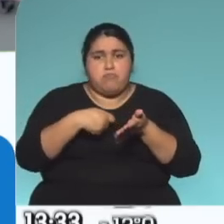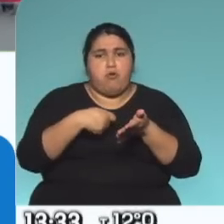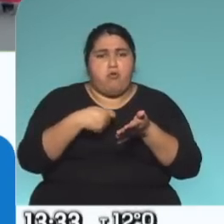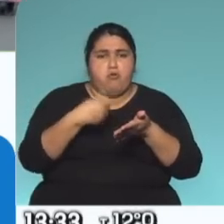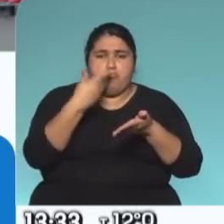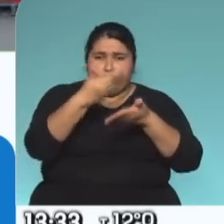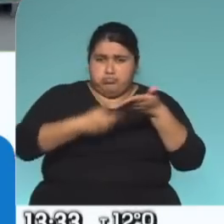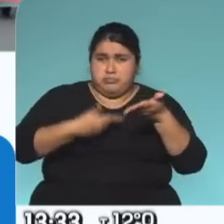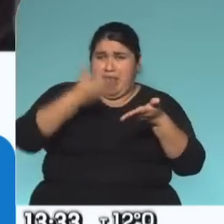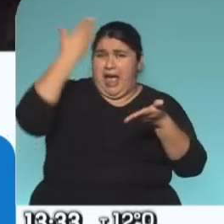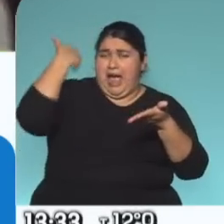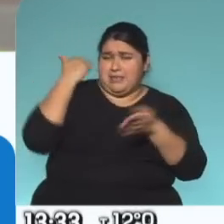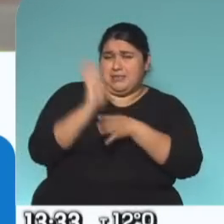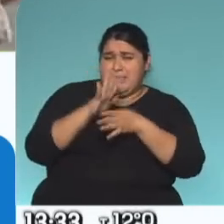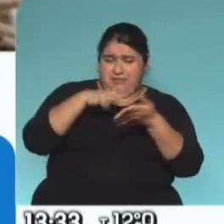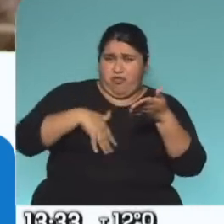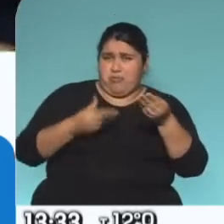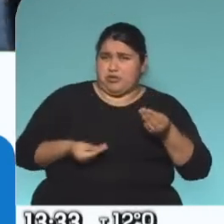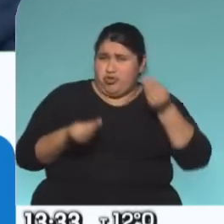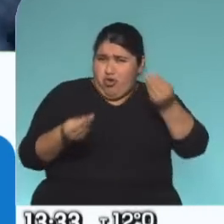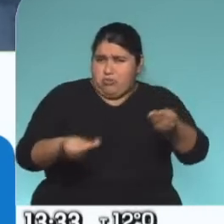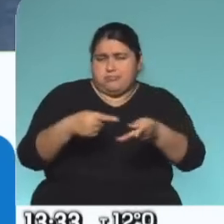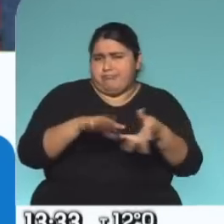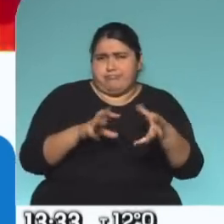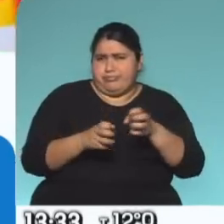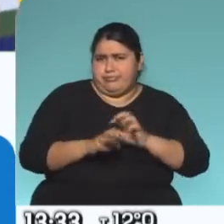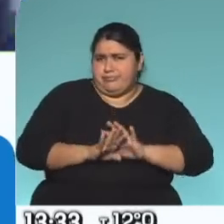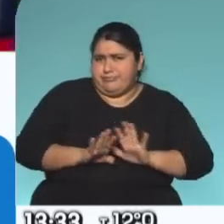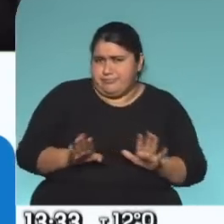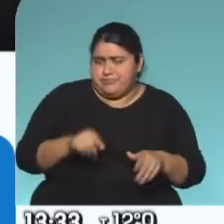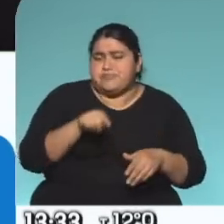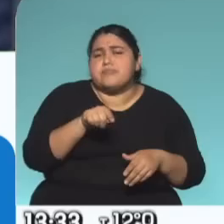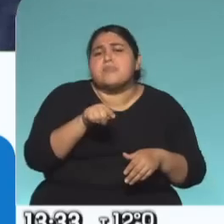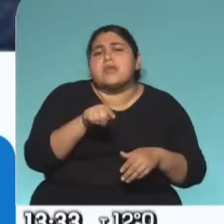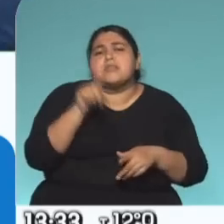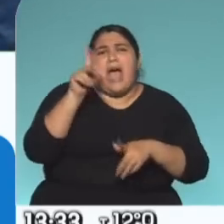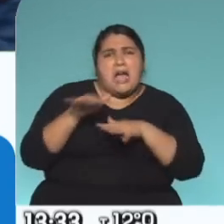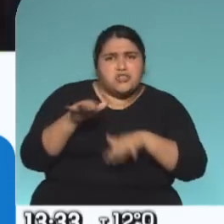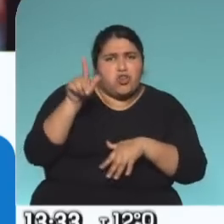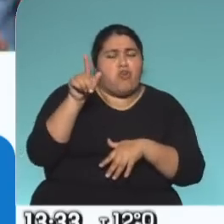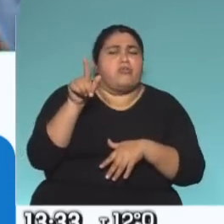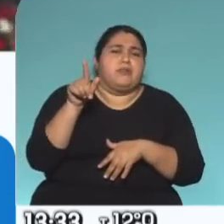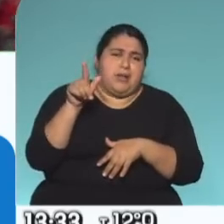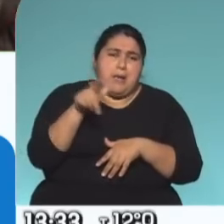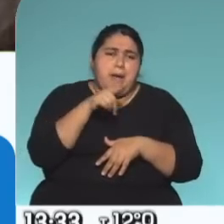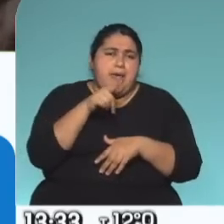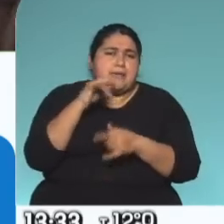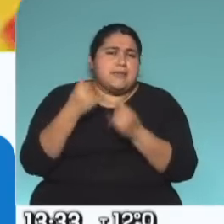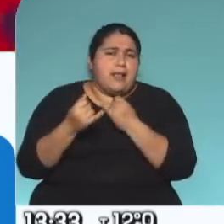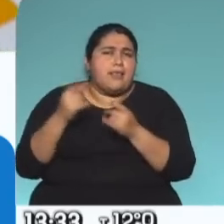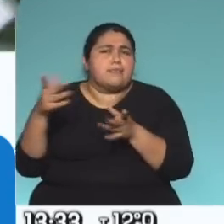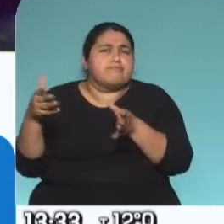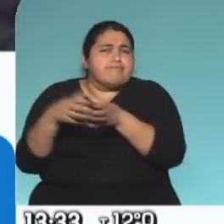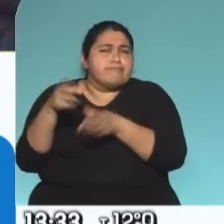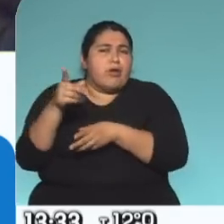en el anterior proceso electoral, ¿no? Fue parte, sus acciones fueron parte de la conspiración que derrocó a Evo